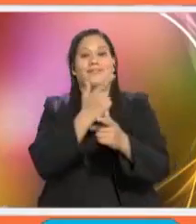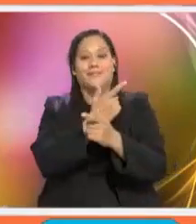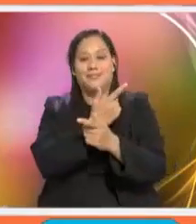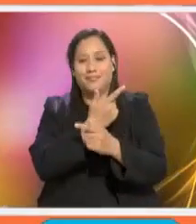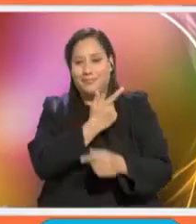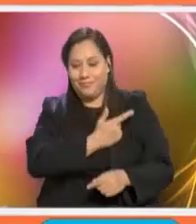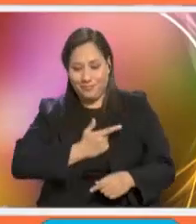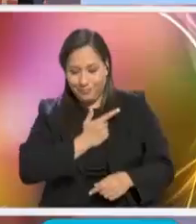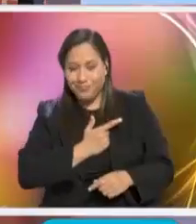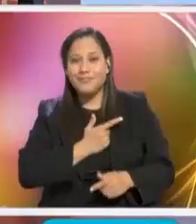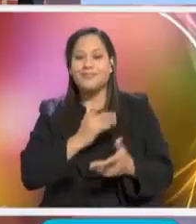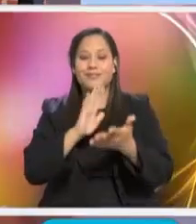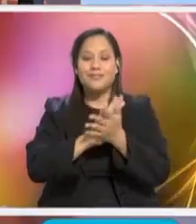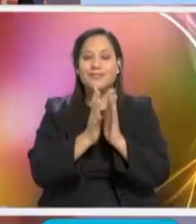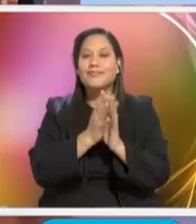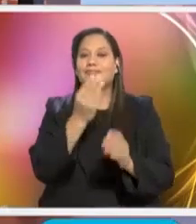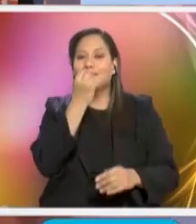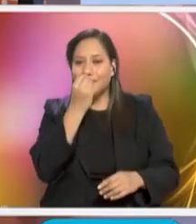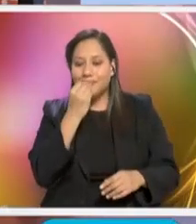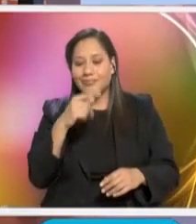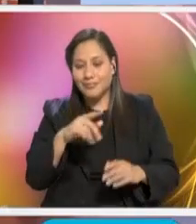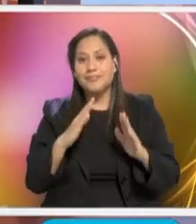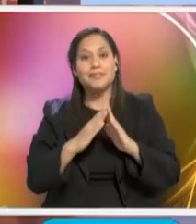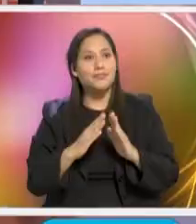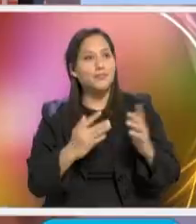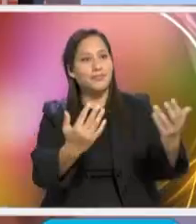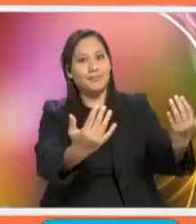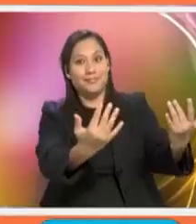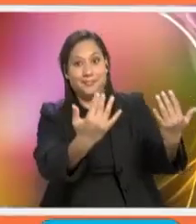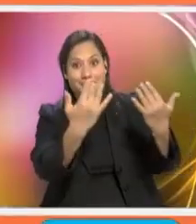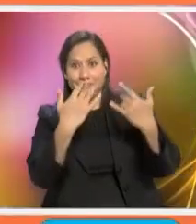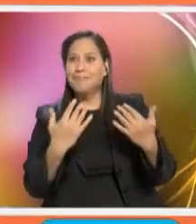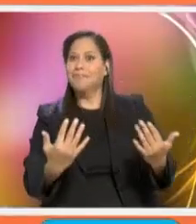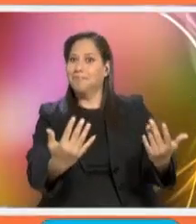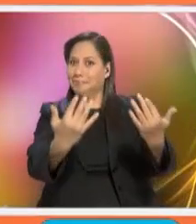comida rica, la comida casera. Claro. Empezó a tener